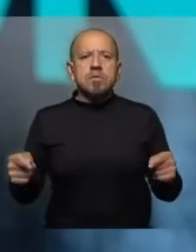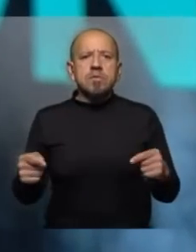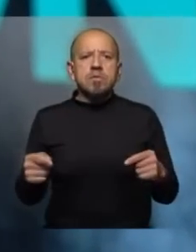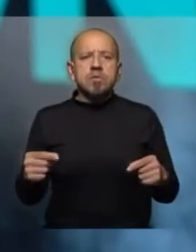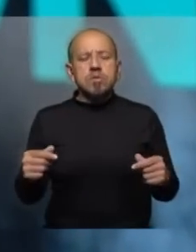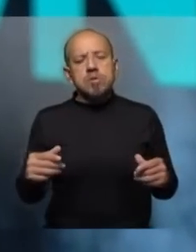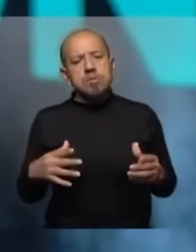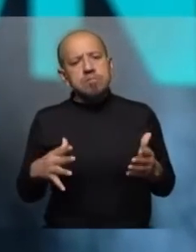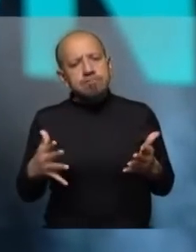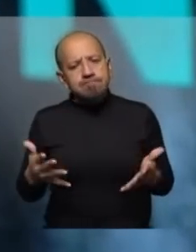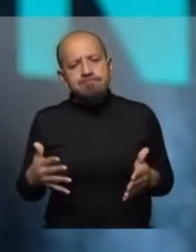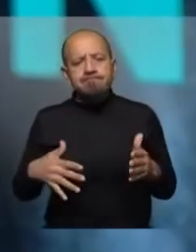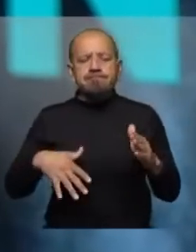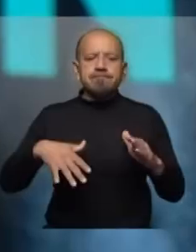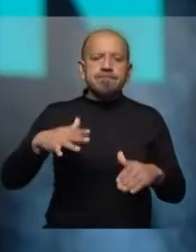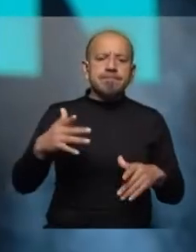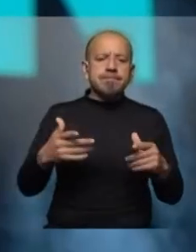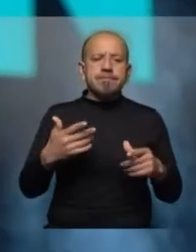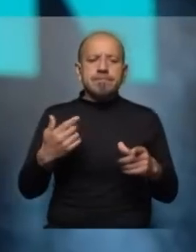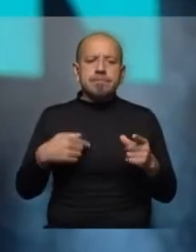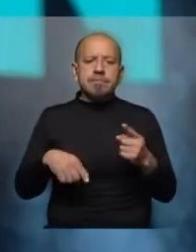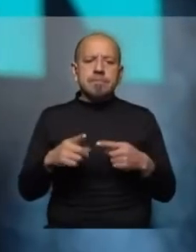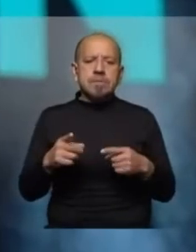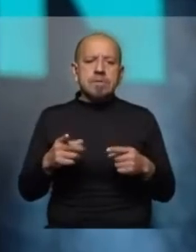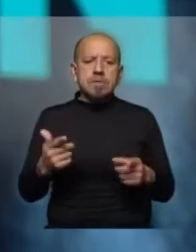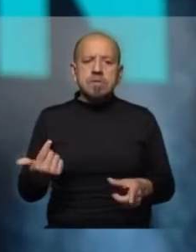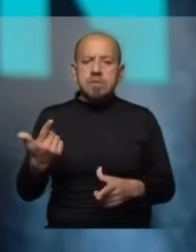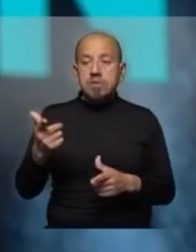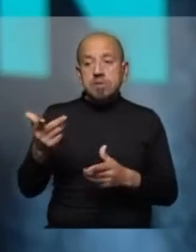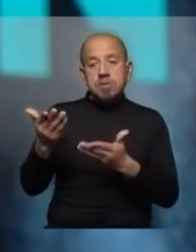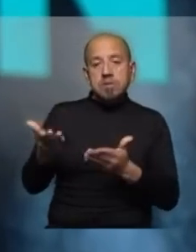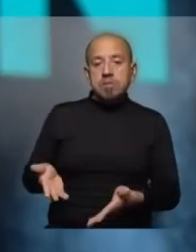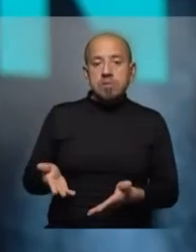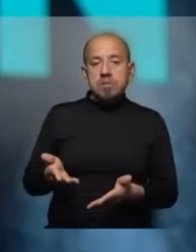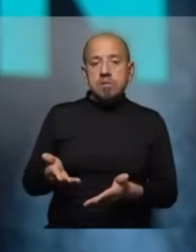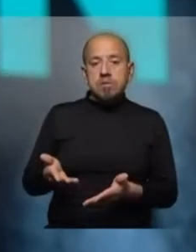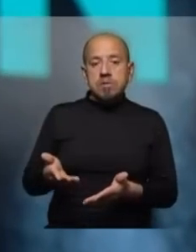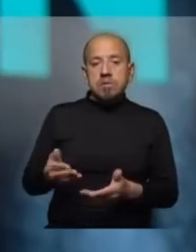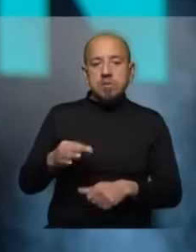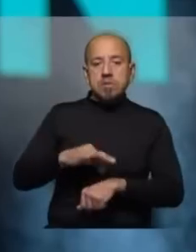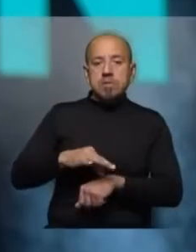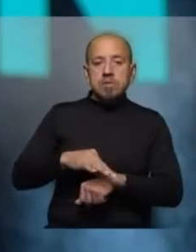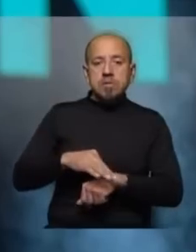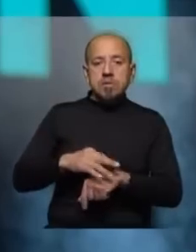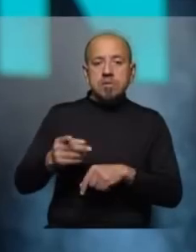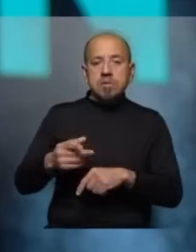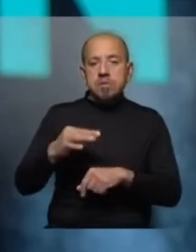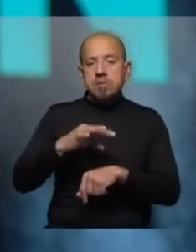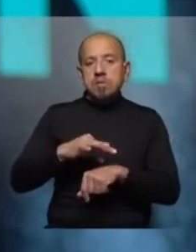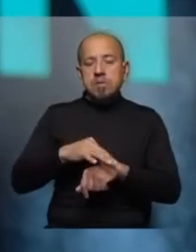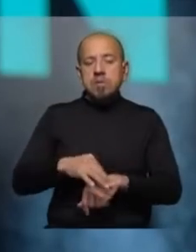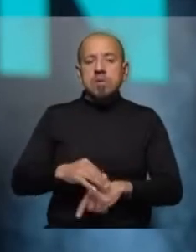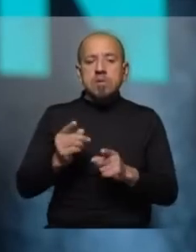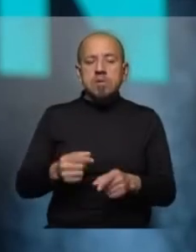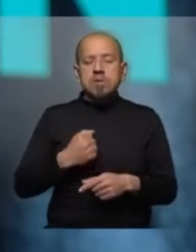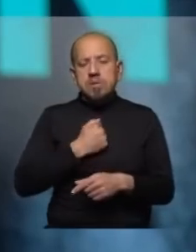actividad de una manera que a veces este es perjudicial para la asistencia y para el colega o la colega porque los médicos también sufrimos